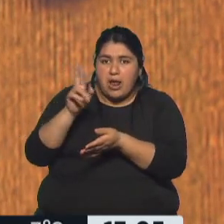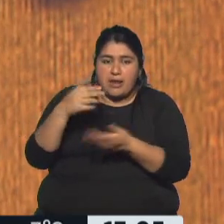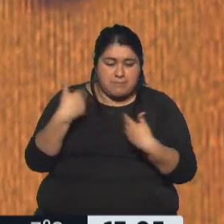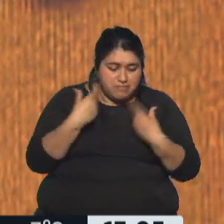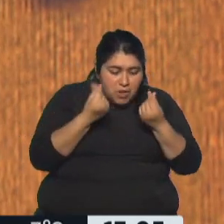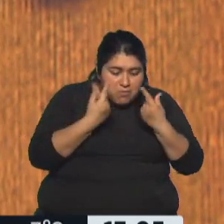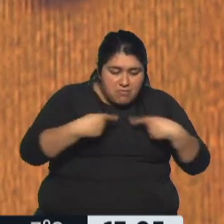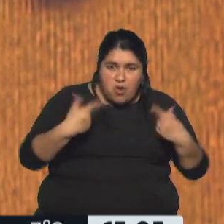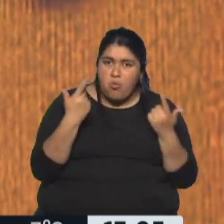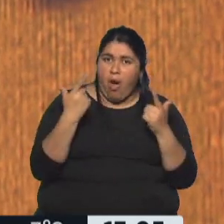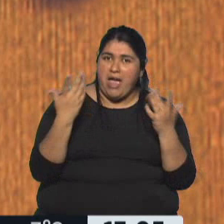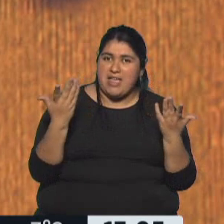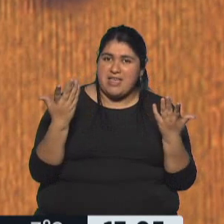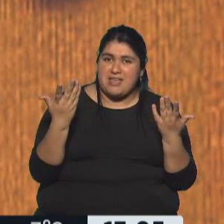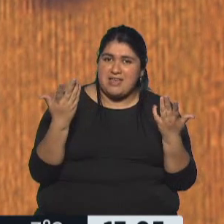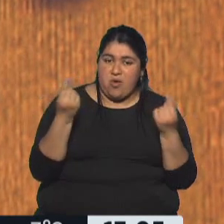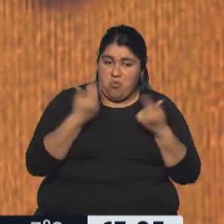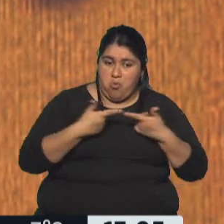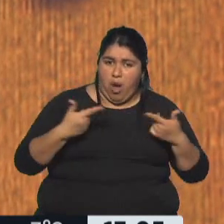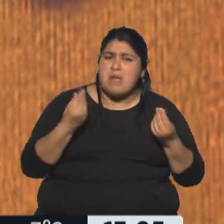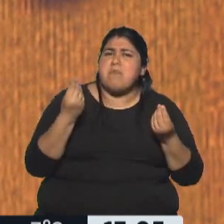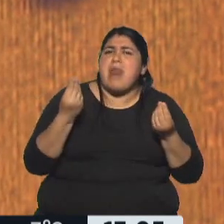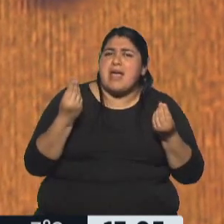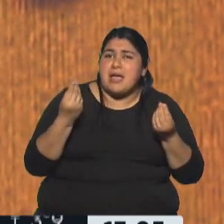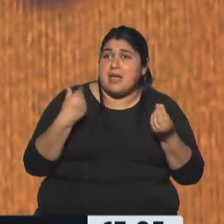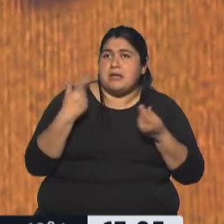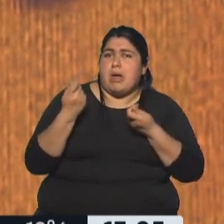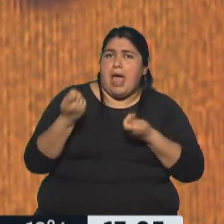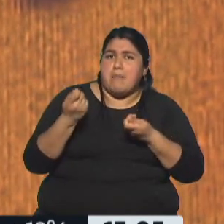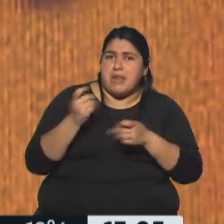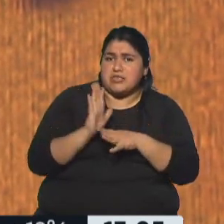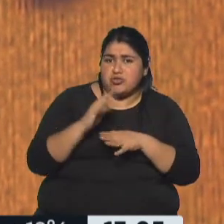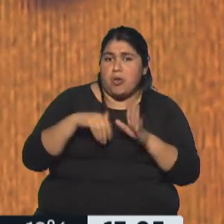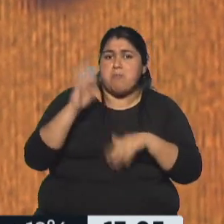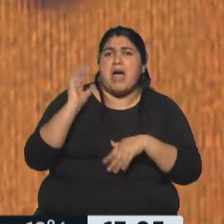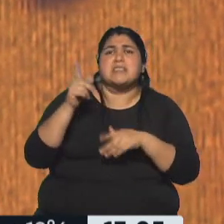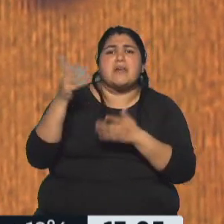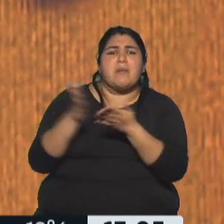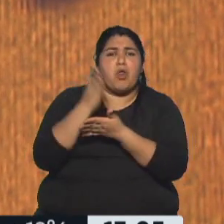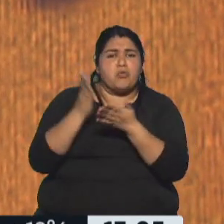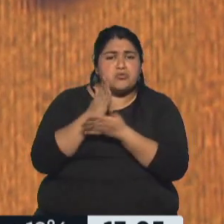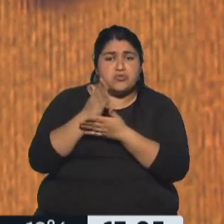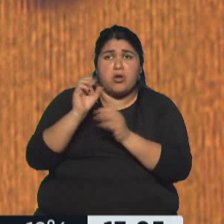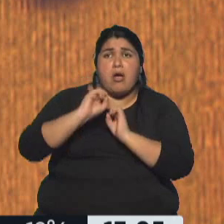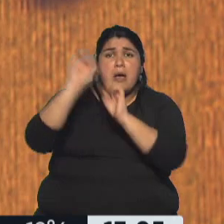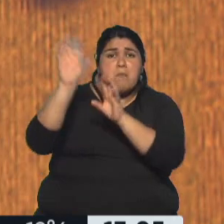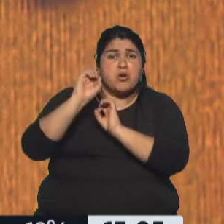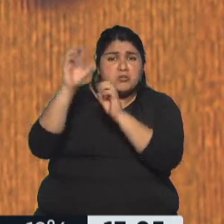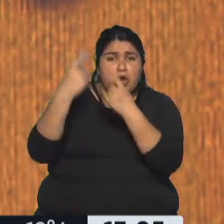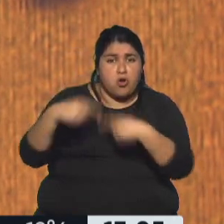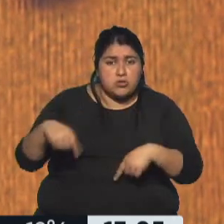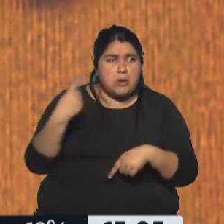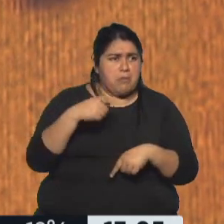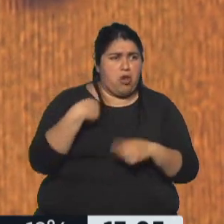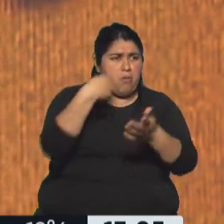Faltan dólares. ¿Para qué tomar deuda en dólares? Para presionar sobre qué? Sobre, por ejemplo, el mundo productivo. Que no se importen insumos que son esenciales, pero sí que se